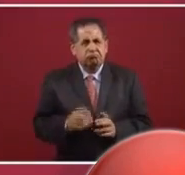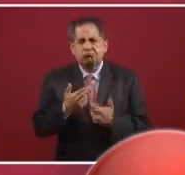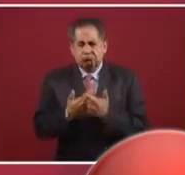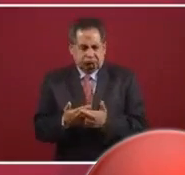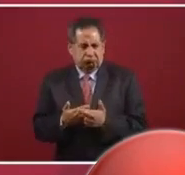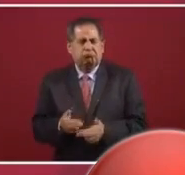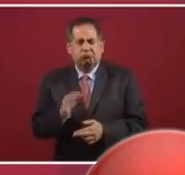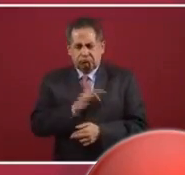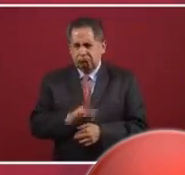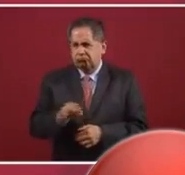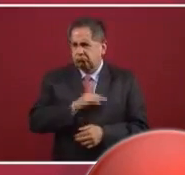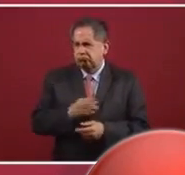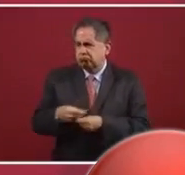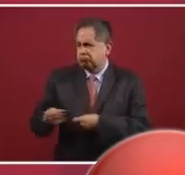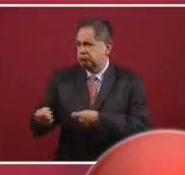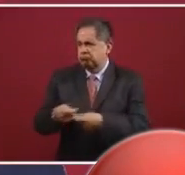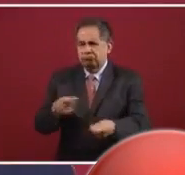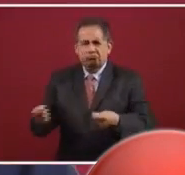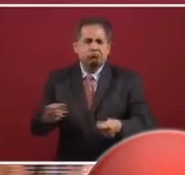puede.